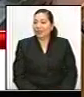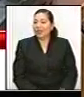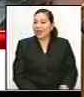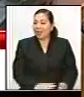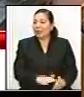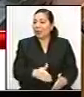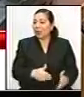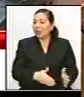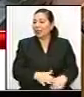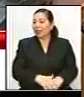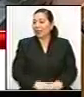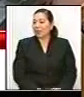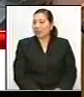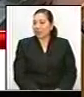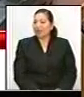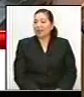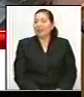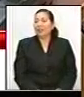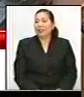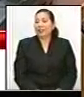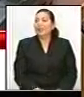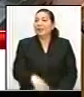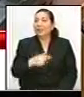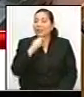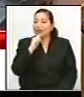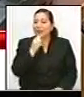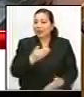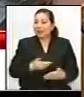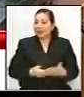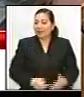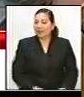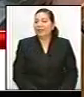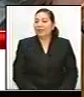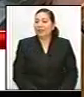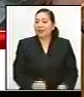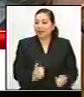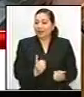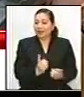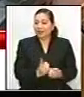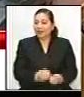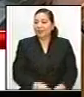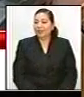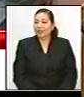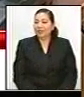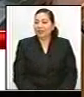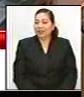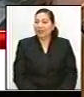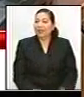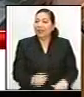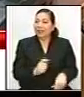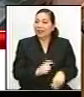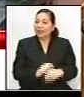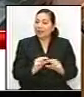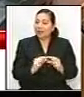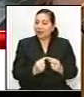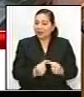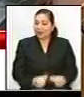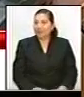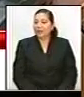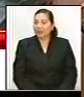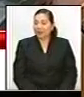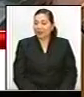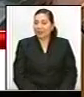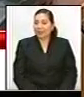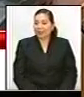señorita Carla del Ministerio de la Mujer. Ellas participan con nosotros. Y ella tiene un grupo de chicas que